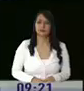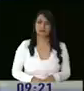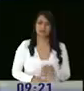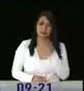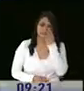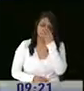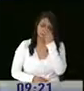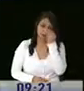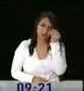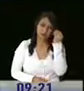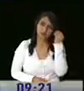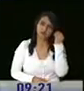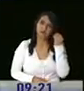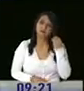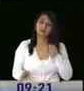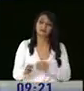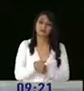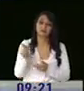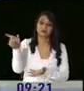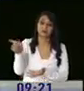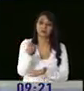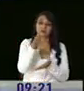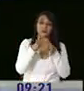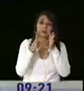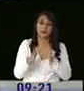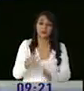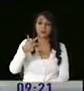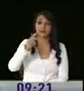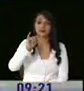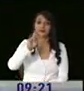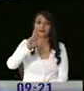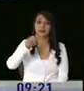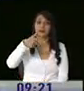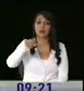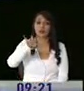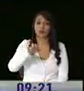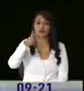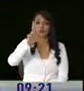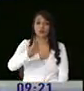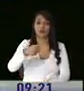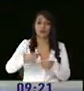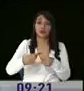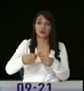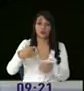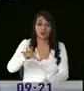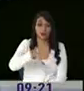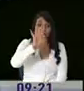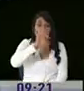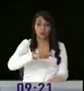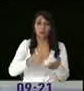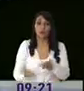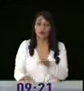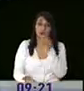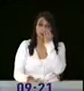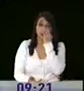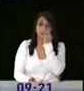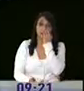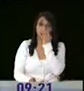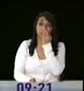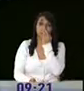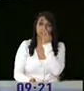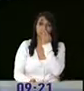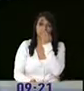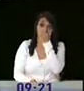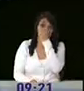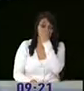informó amente con Iván a propósito está en chiriaco en este sector del sur de Quito se encontró un cuerpo de un hombre en un en